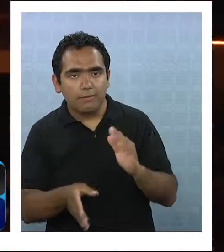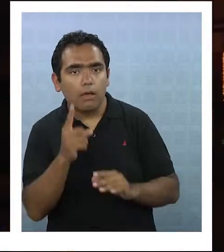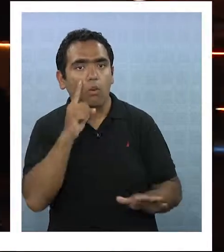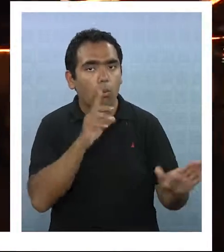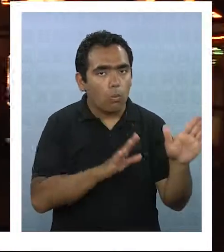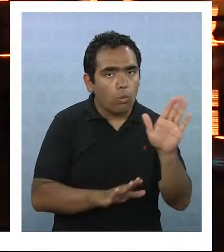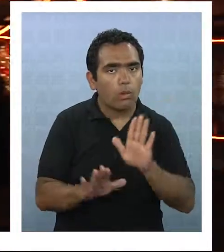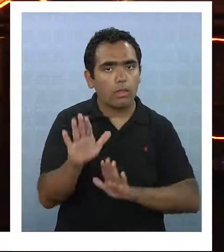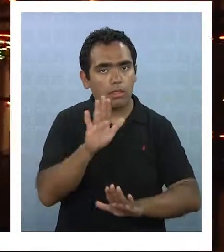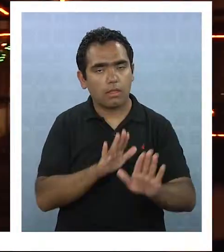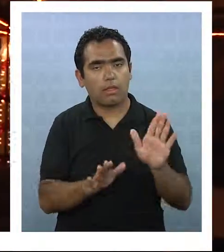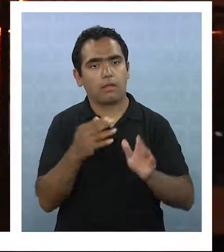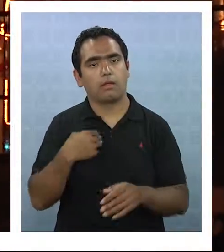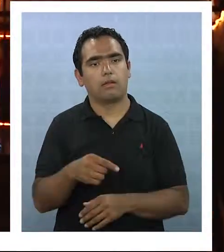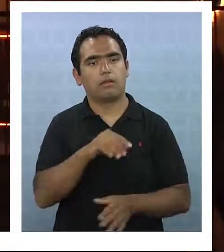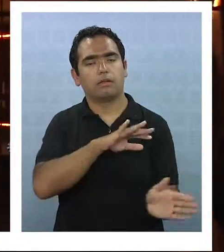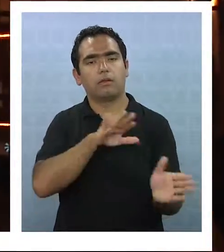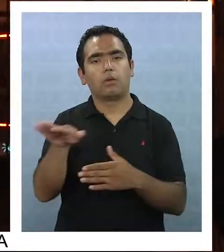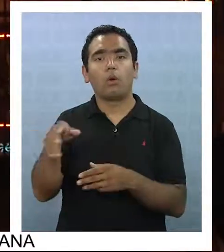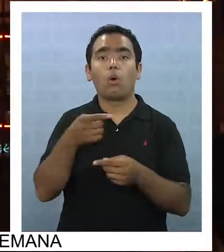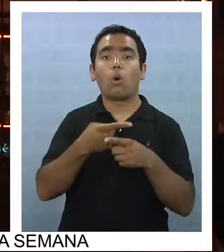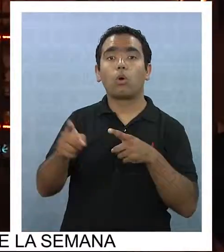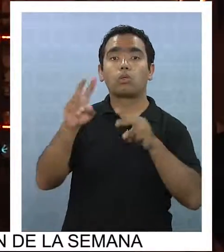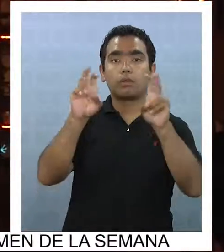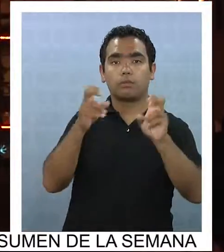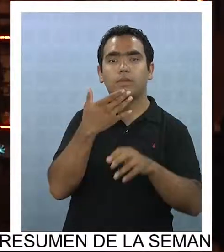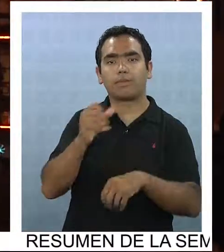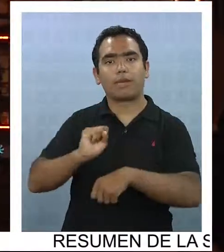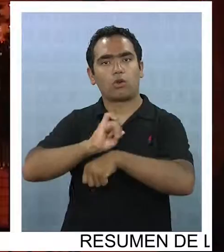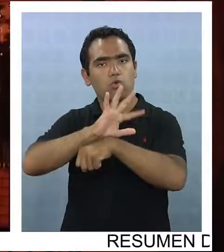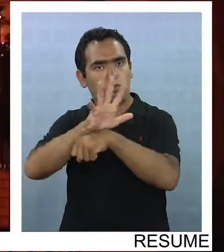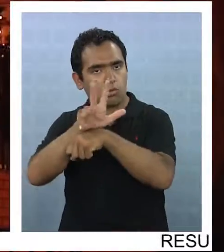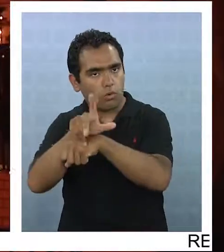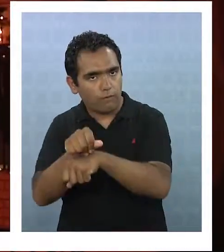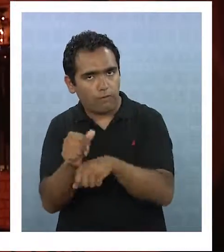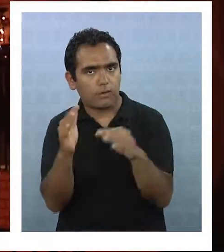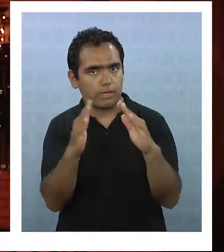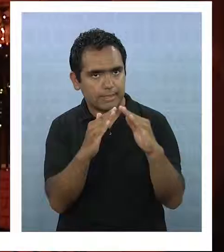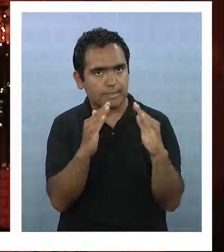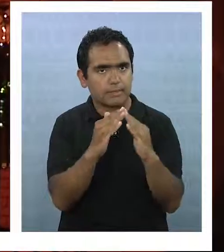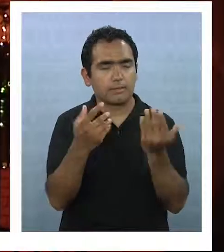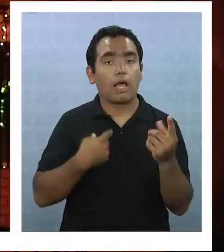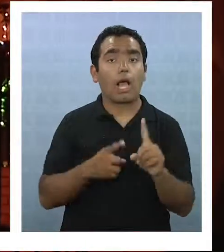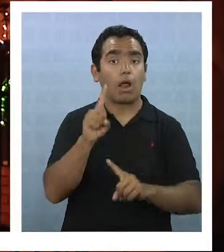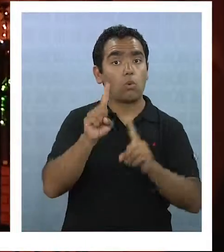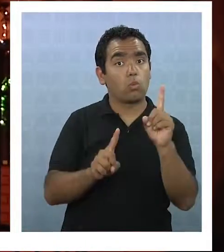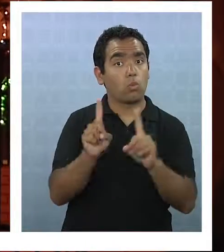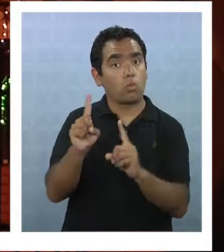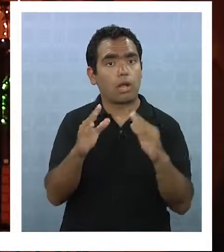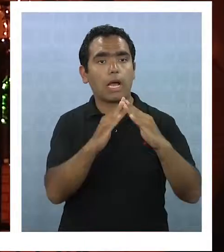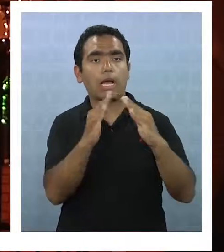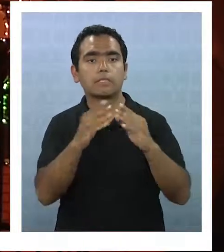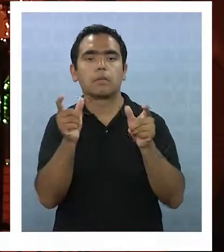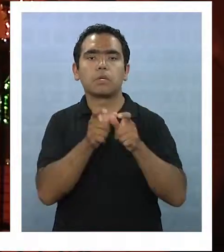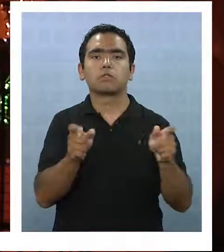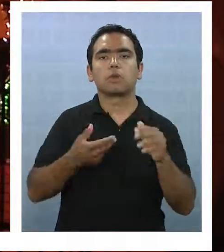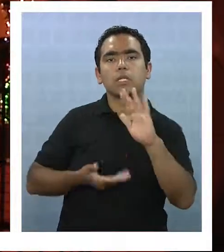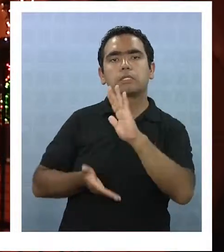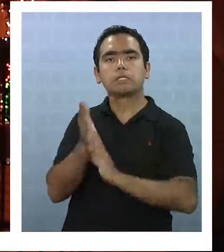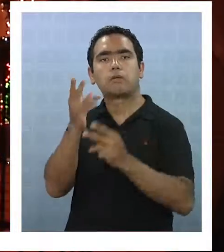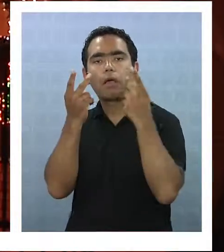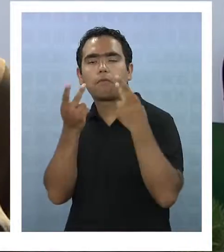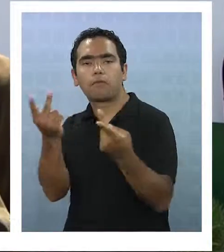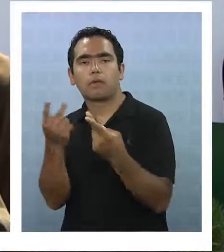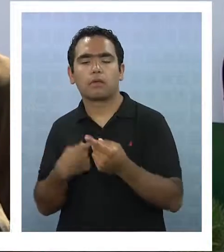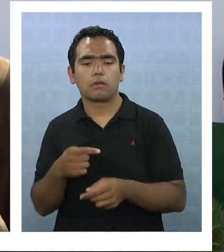arder producto de este esquema de monos. Otro tema es el robo a las viviendas, muchas de las cuales quedan solas por viajes de sus moradores.